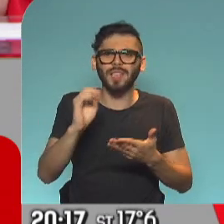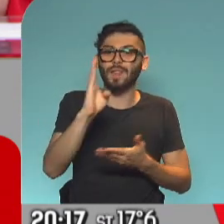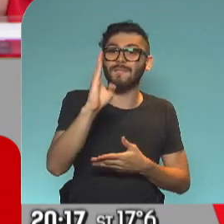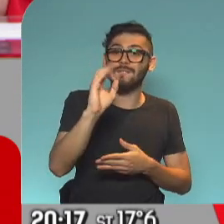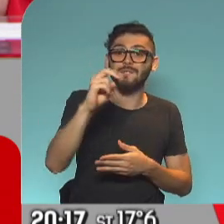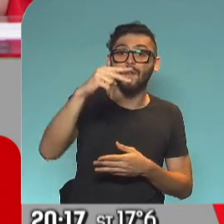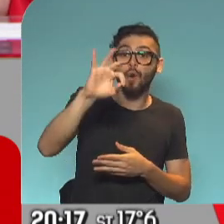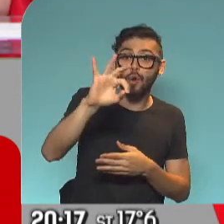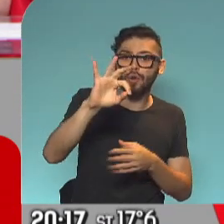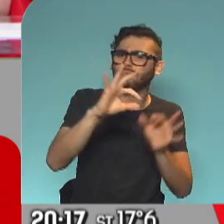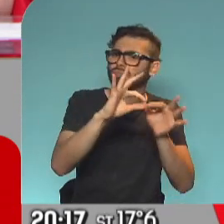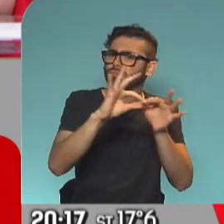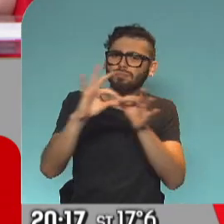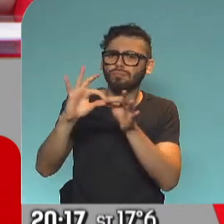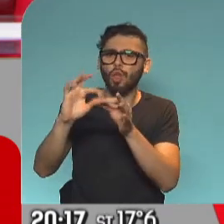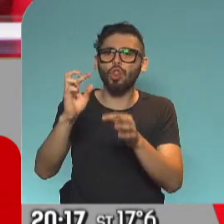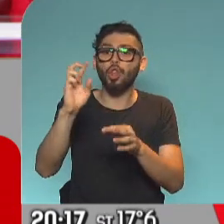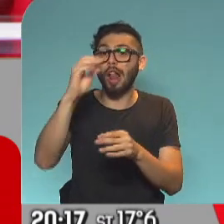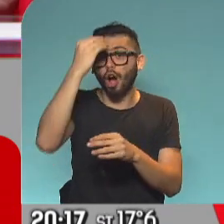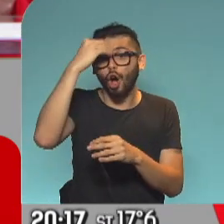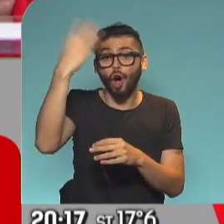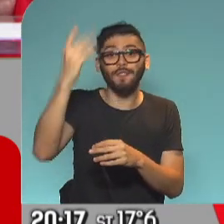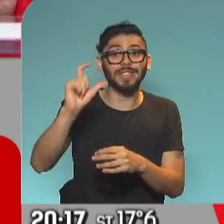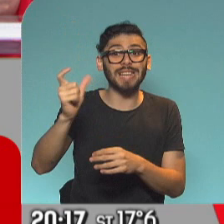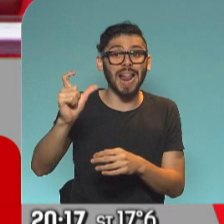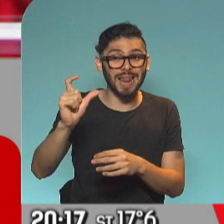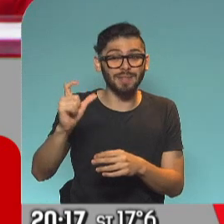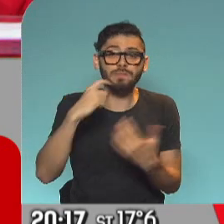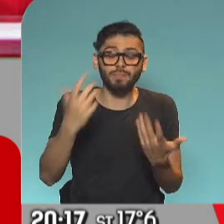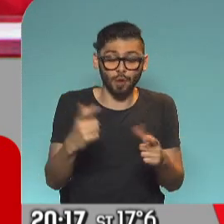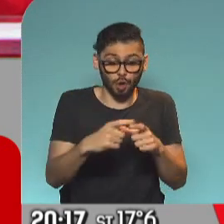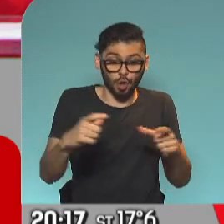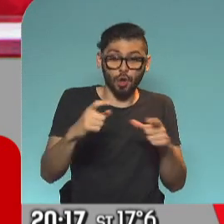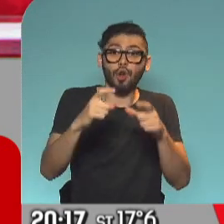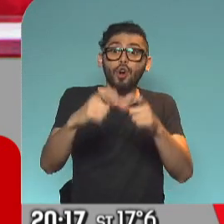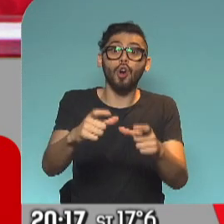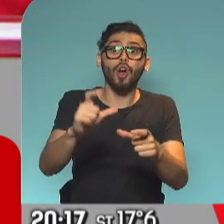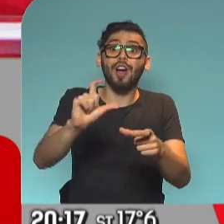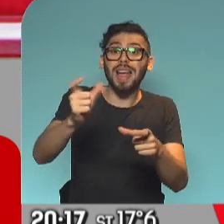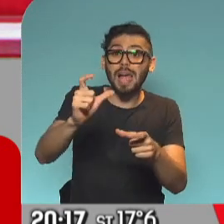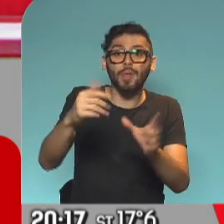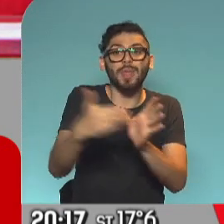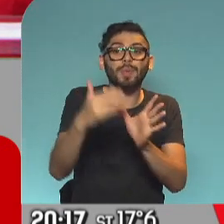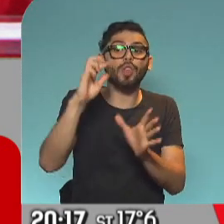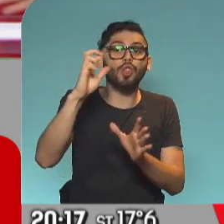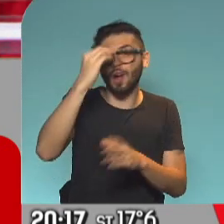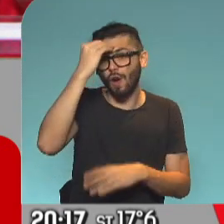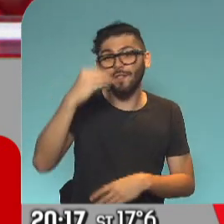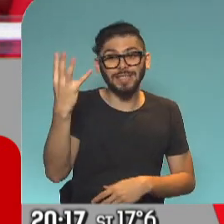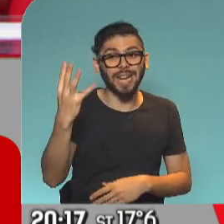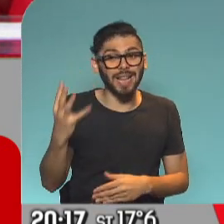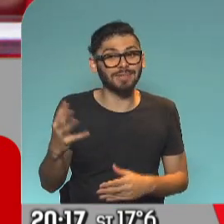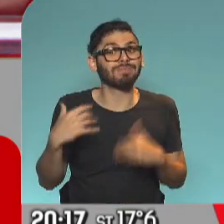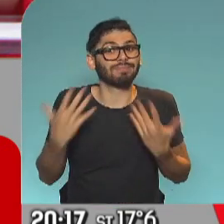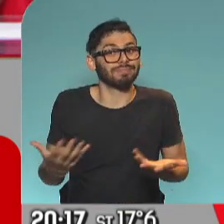al tipo de cambio oficial, es decir, que la variación de lo que te van a pagar está atado al tipo, al dólar oficial, ¿no? Justamente para que uno